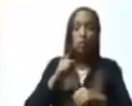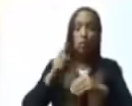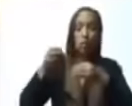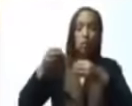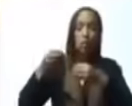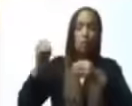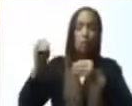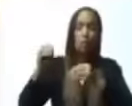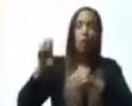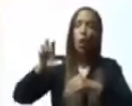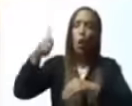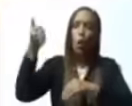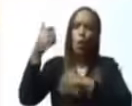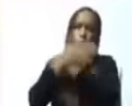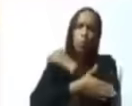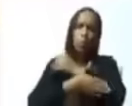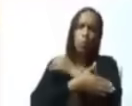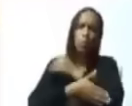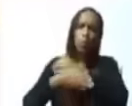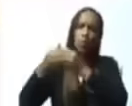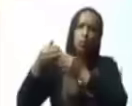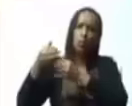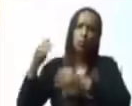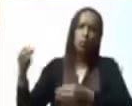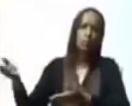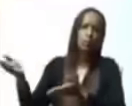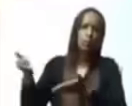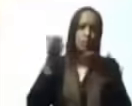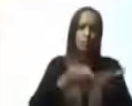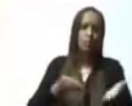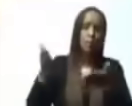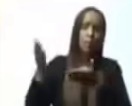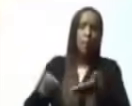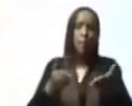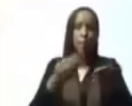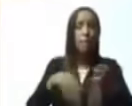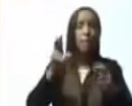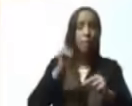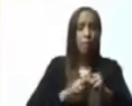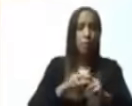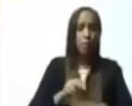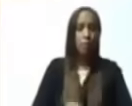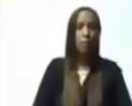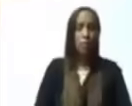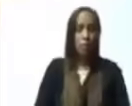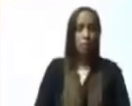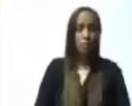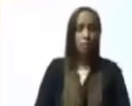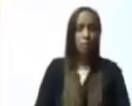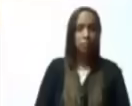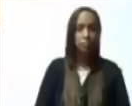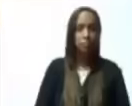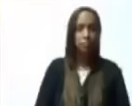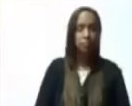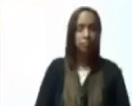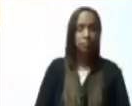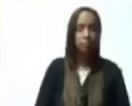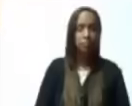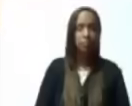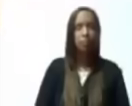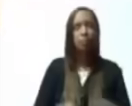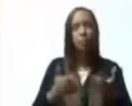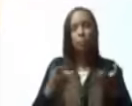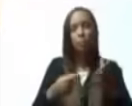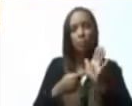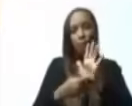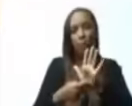calle cualquier ciudadano de a pie ya nos dice usted nada 100 para probar préstamo y dicen unas palabras